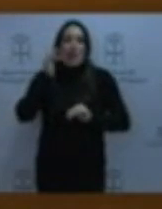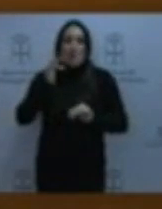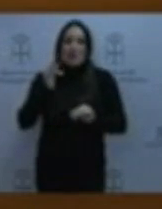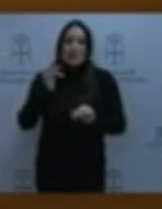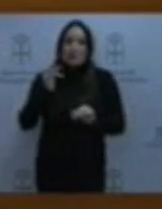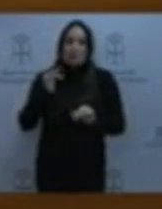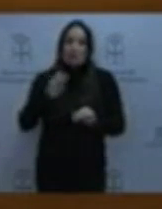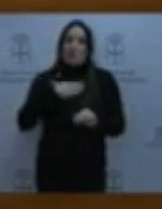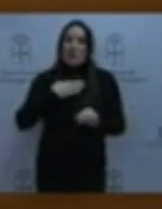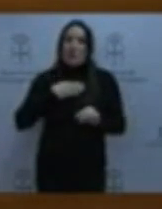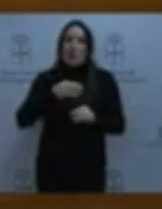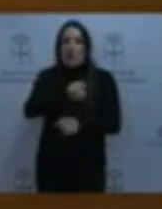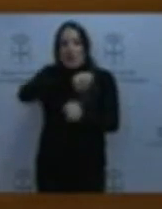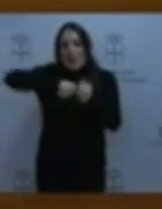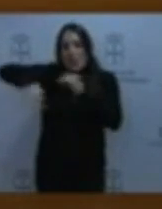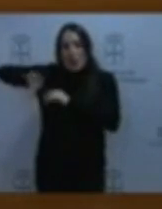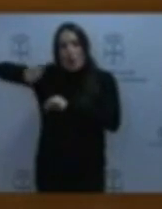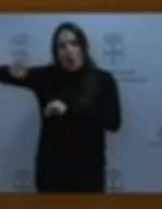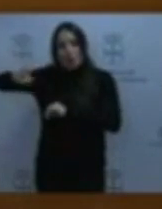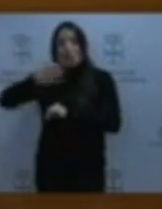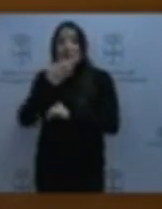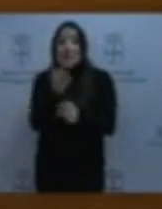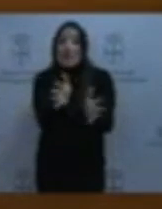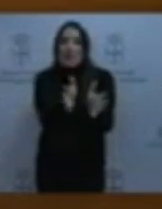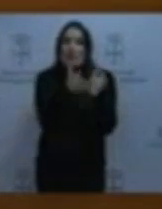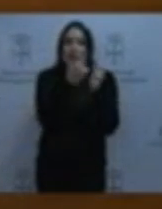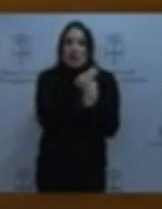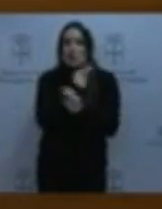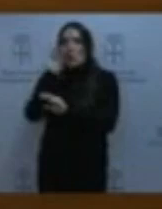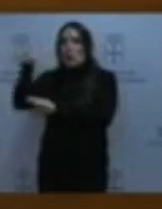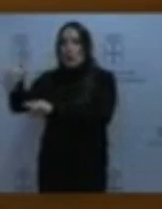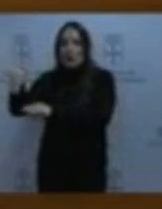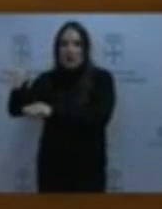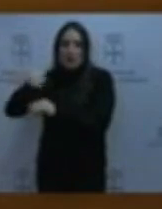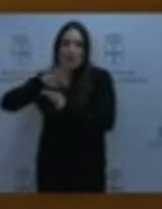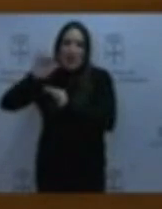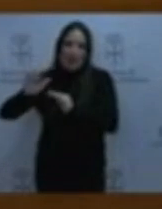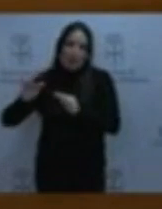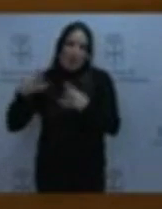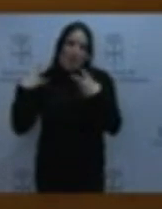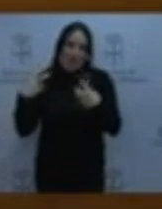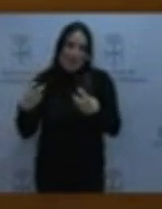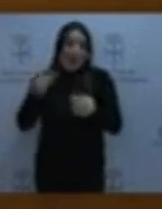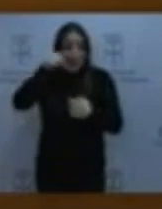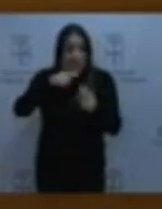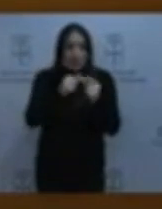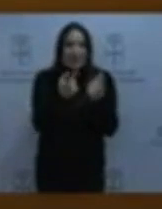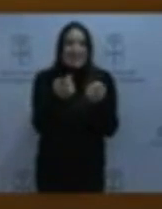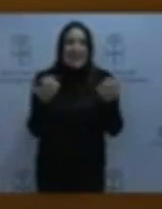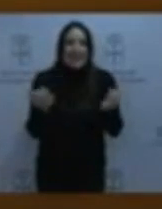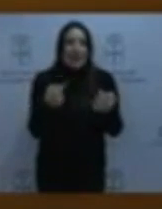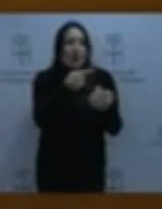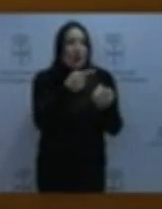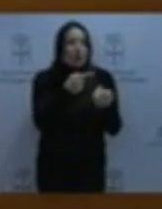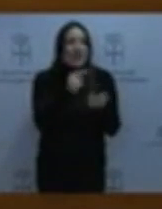deslocalizar, mientras se llevan los beneficios a paraísos fiscales. Lo que necesita Asturias no es que usted lea al